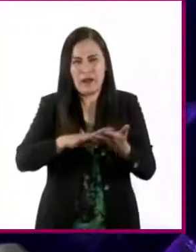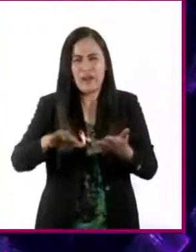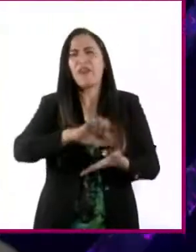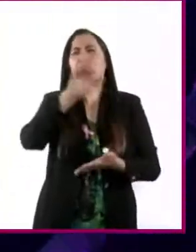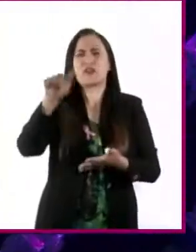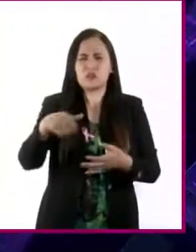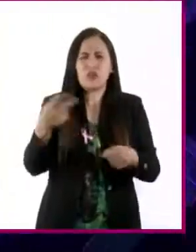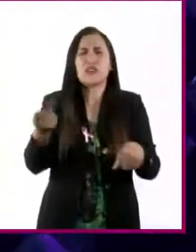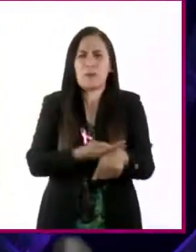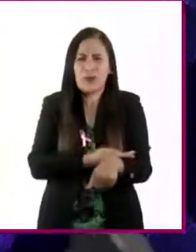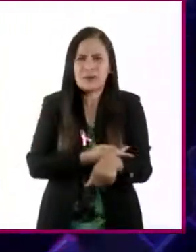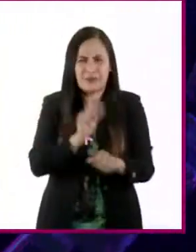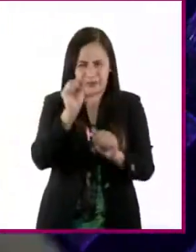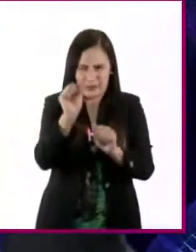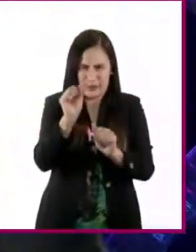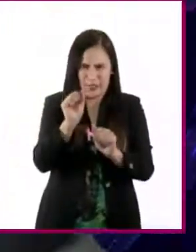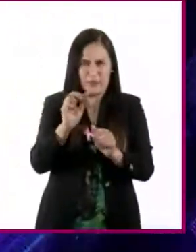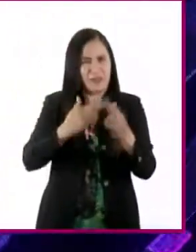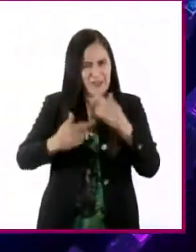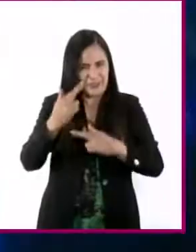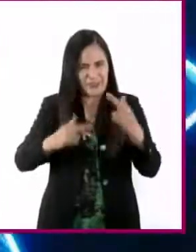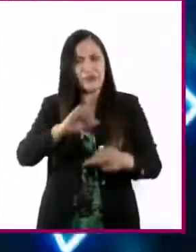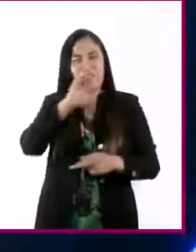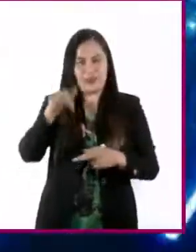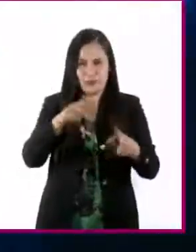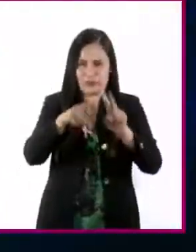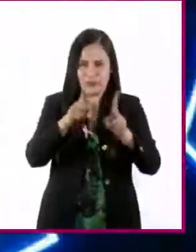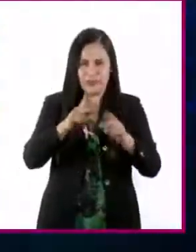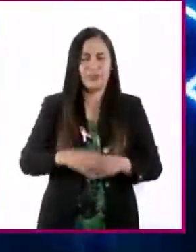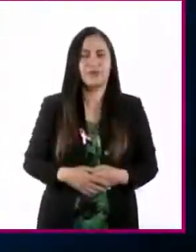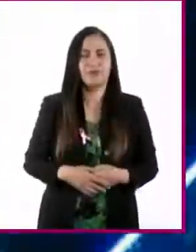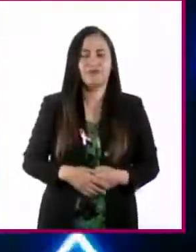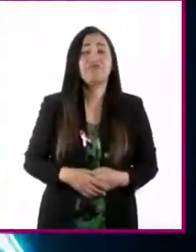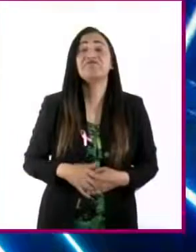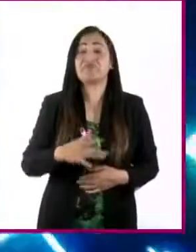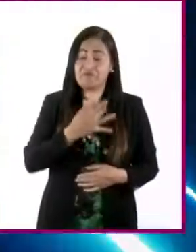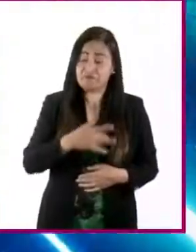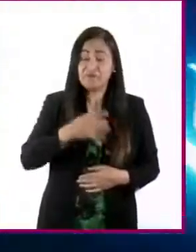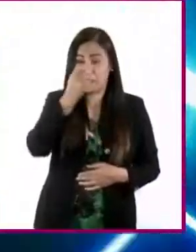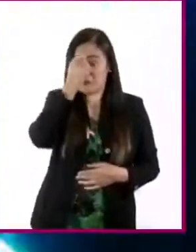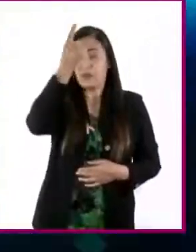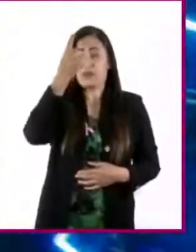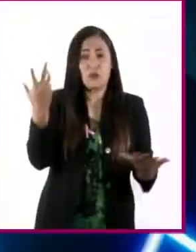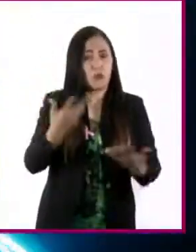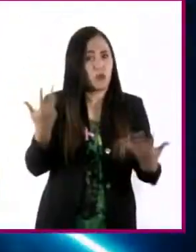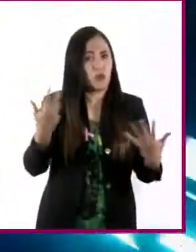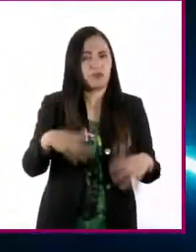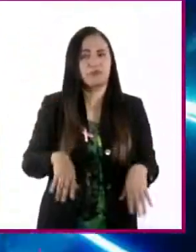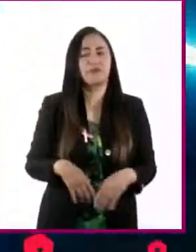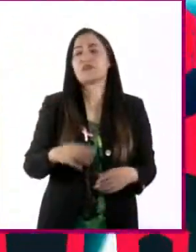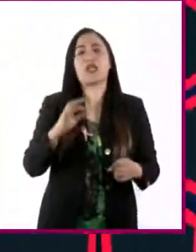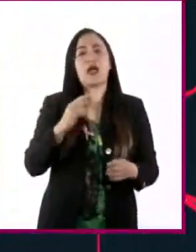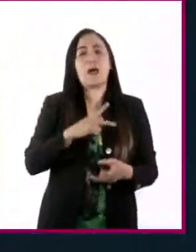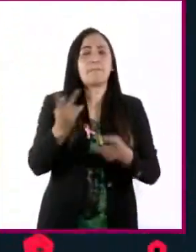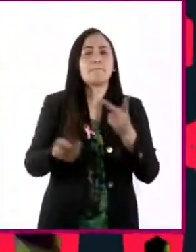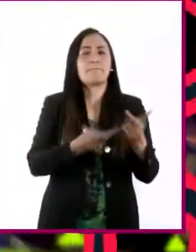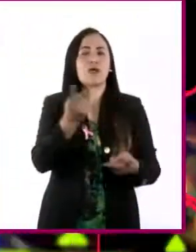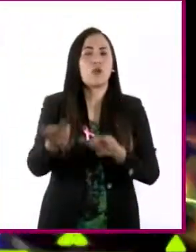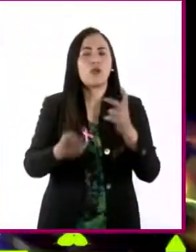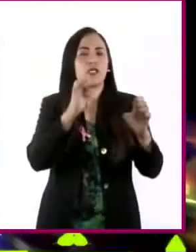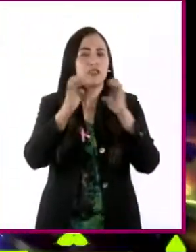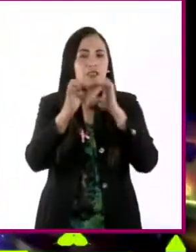tener conocimientos de internet. Entonces, habilidades para la vida hoy, curiosamente, también son habilidades digitales. Entonces, por eso